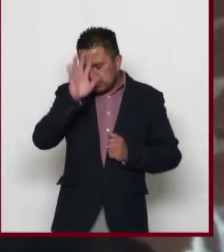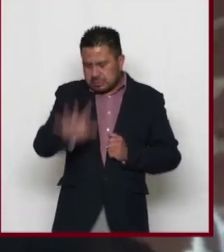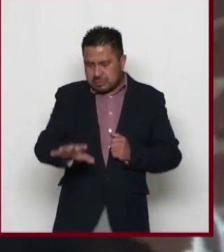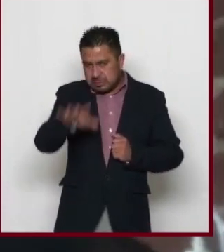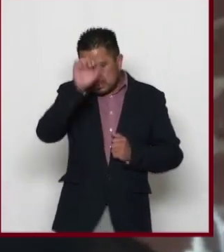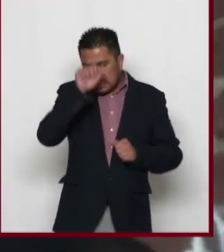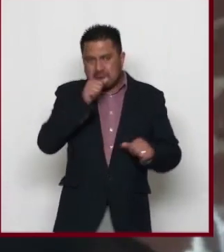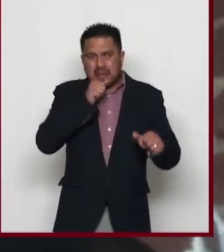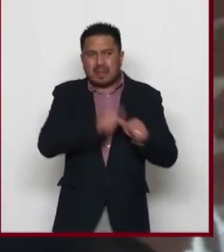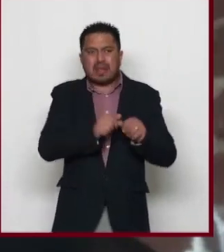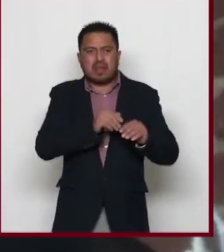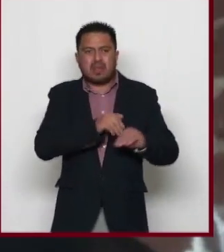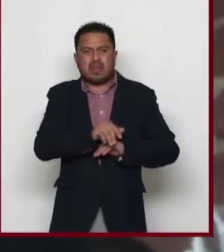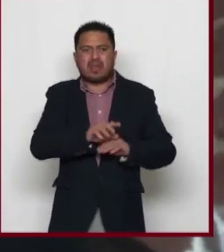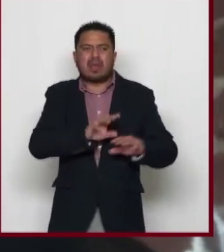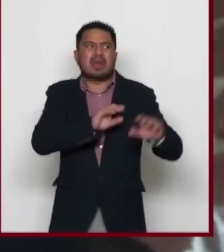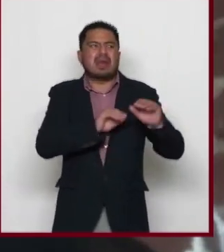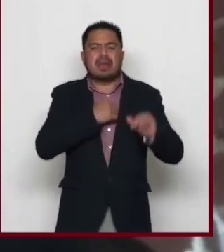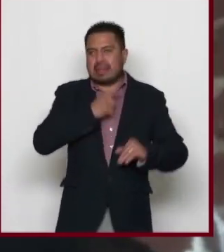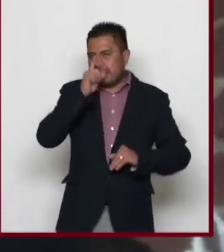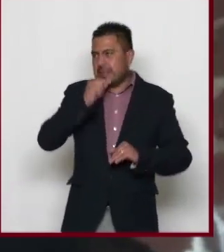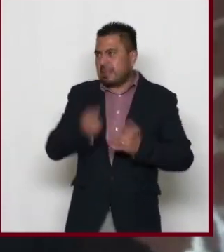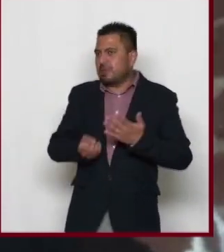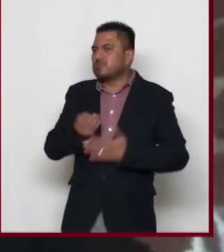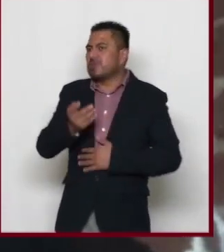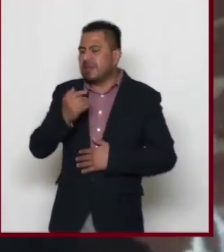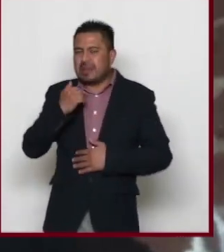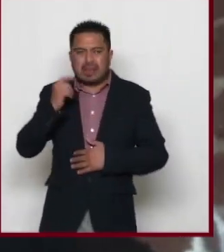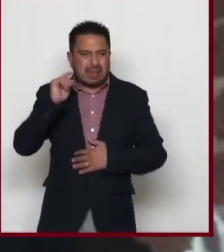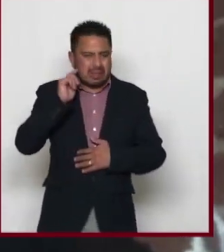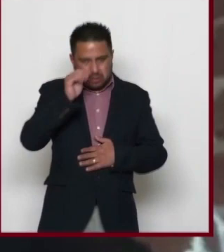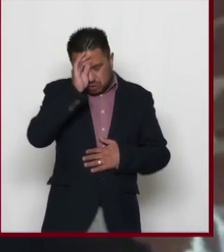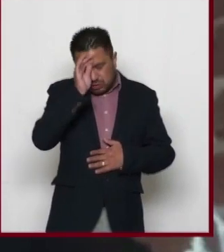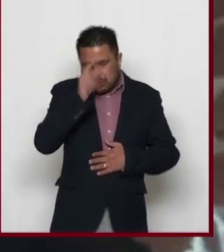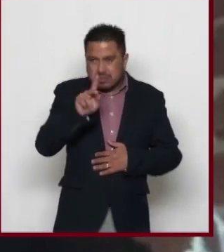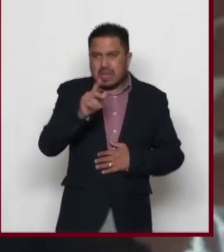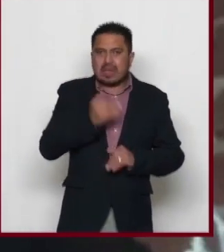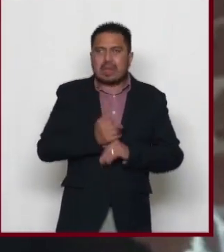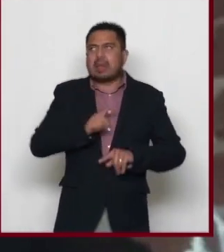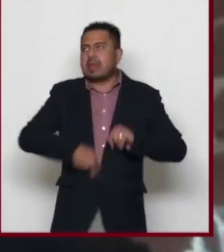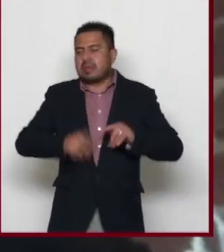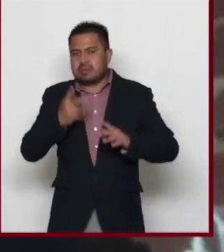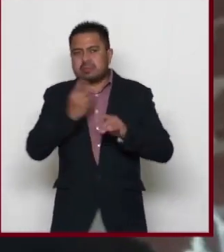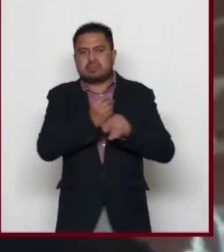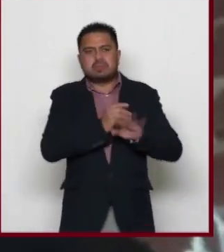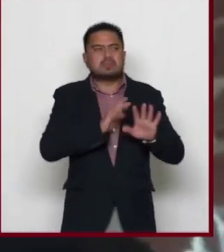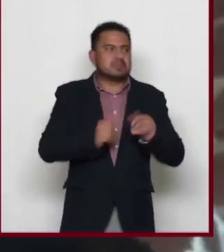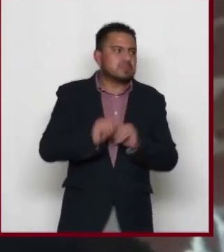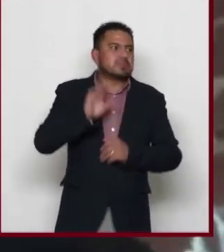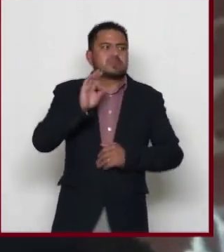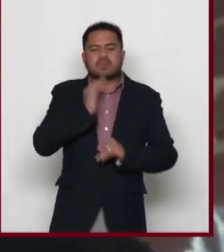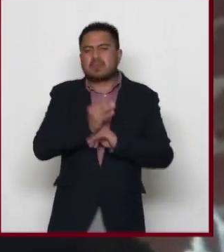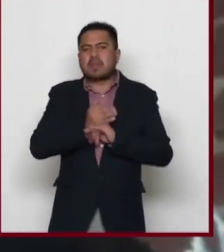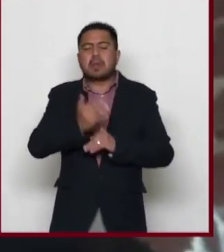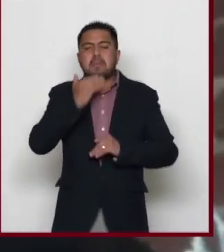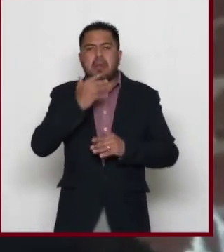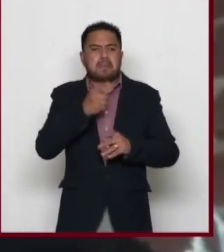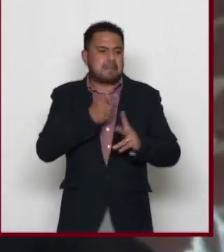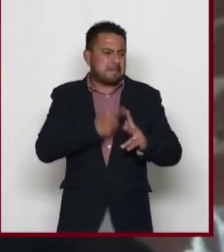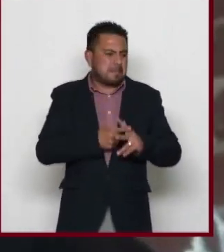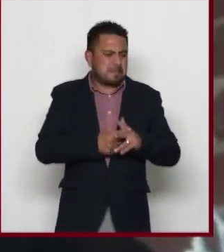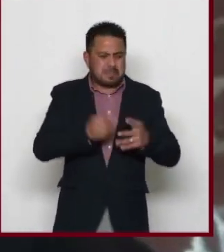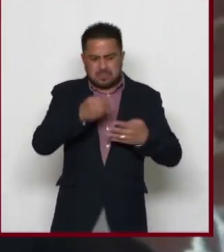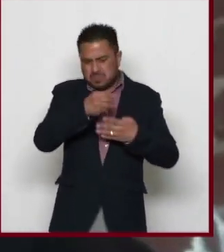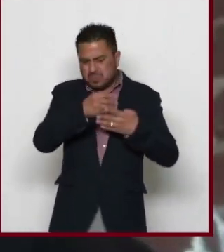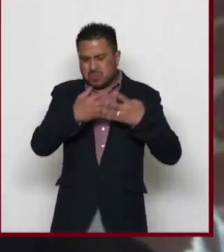a qué es lo que pasa en la reflexión y en la refracción. Y ya iba yo a decir una tontería, en la refracción. Entonces,